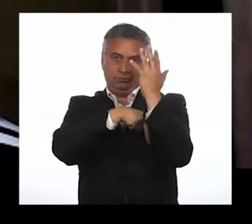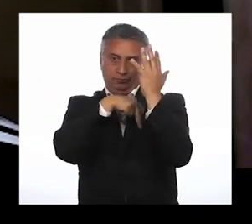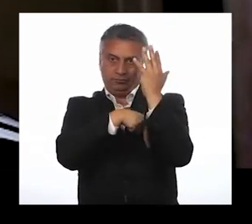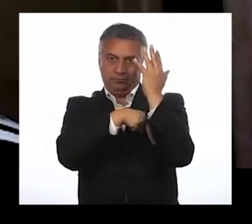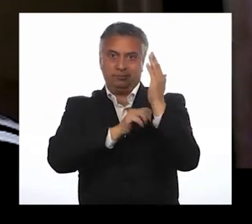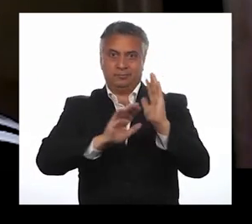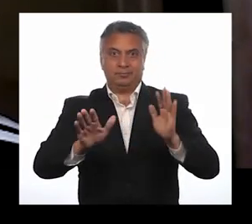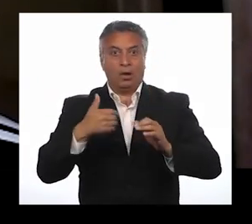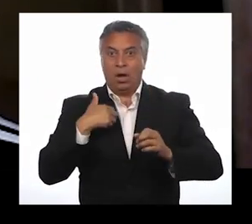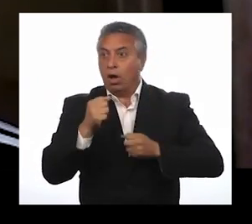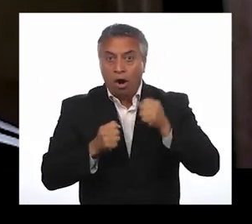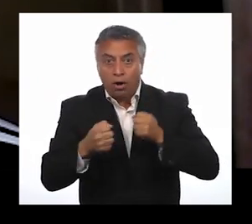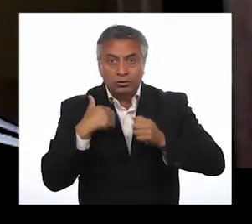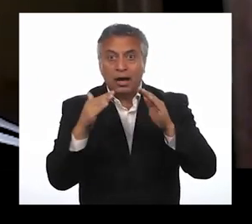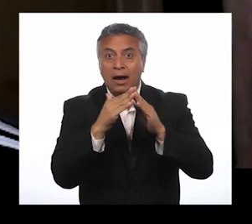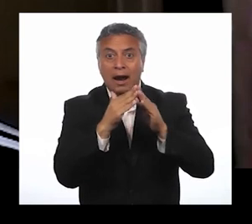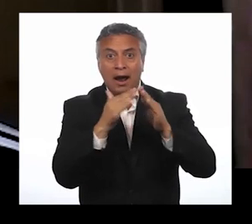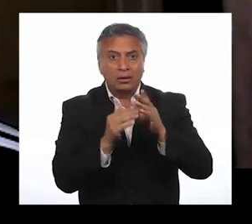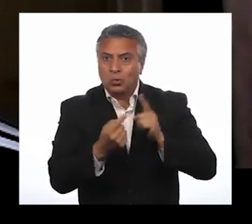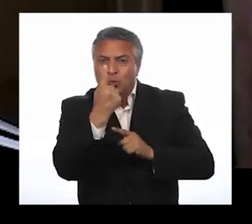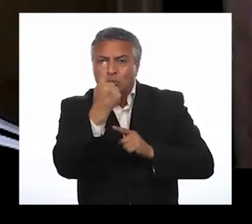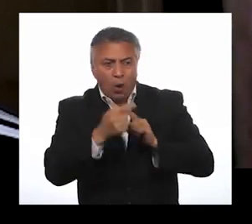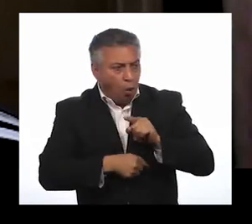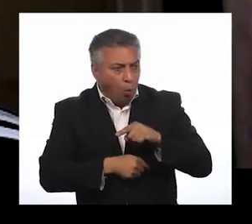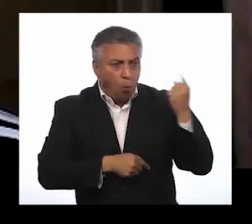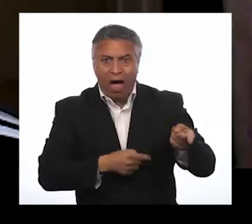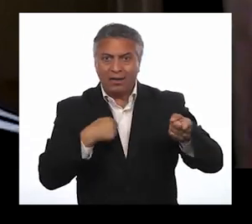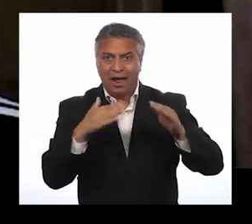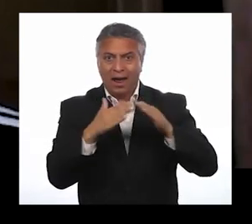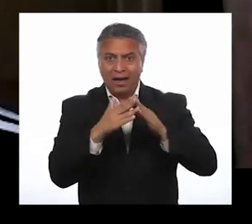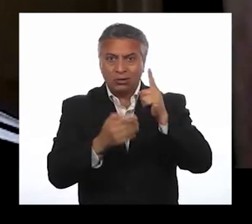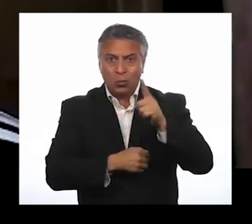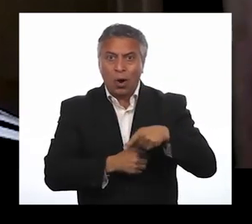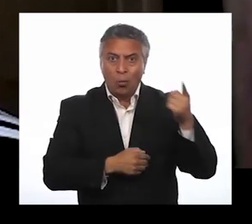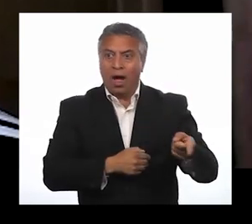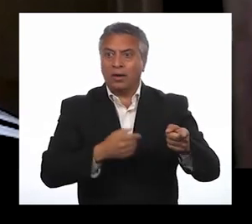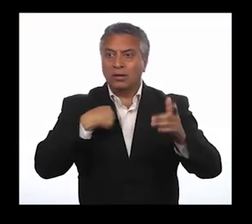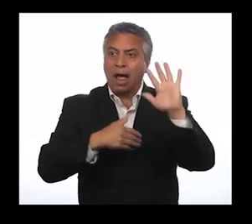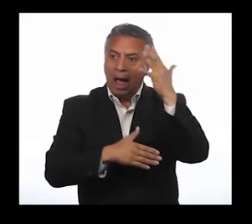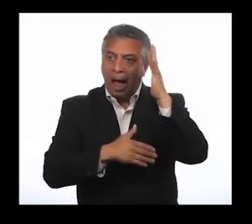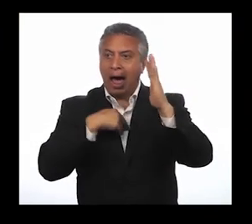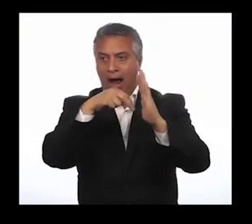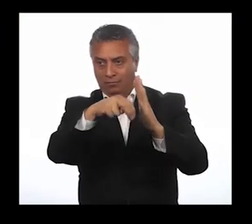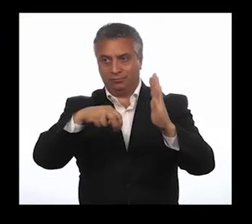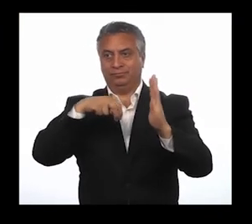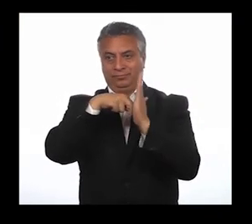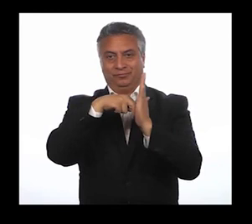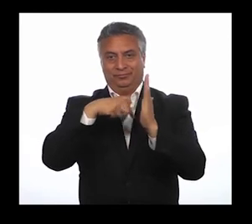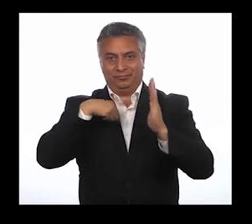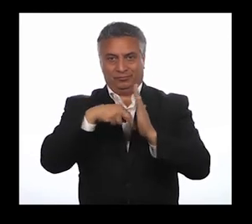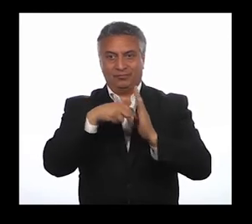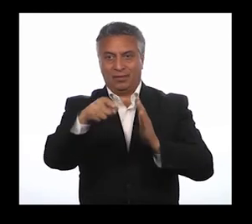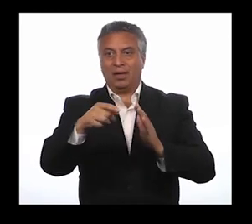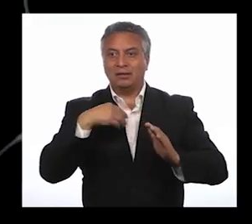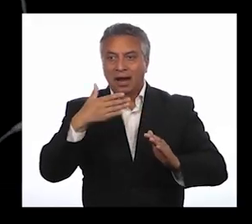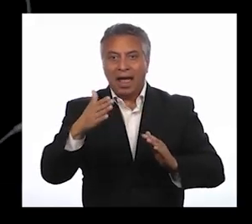al bloc o correr así hacia mi casa que estaba a menos de una cuadra. Entonces me escondo detrás de un árbol. En eso que trato